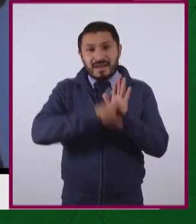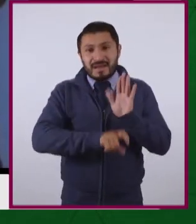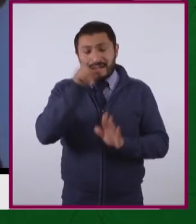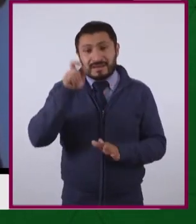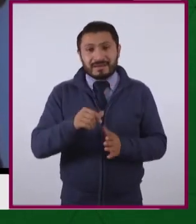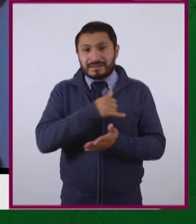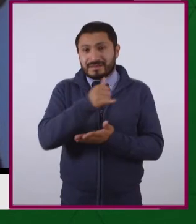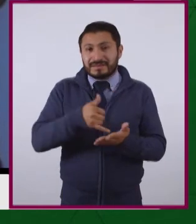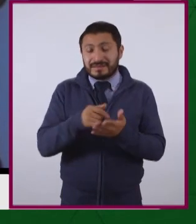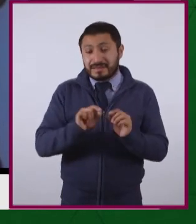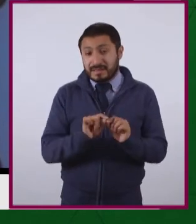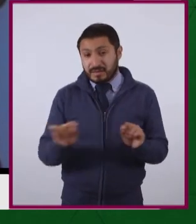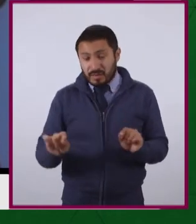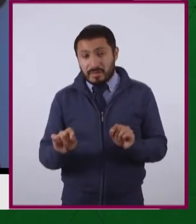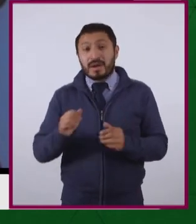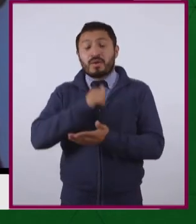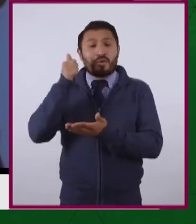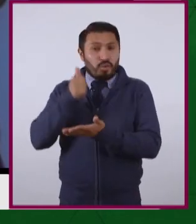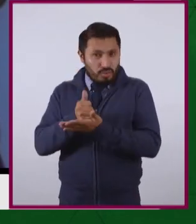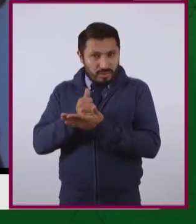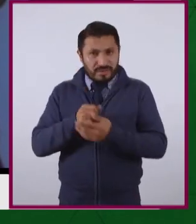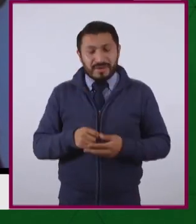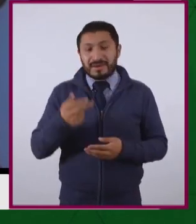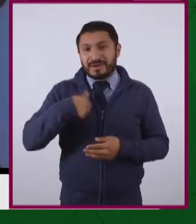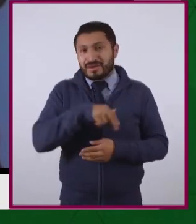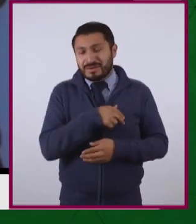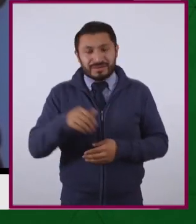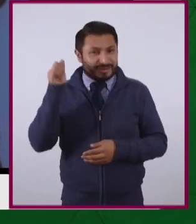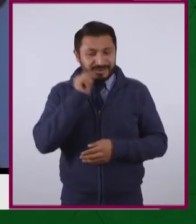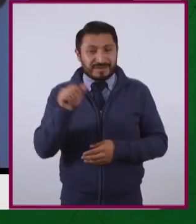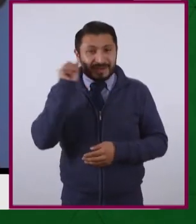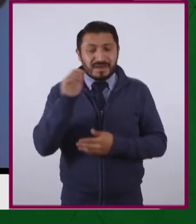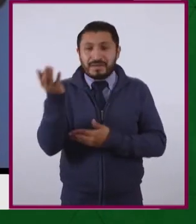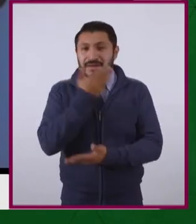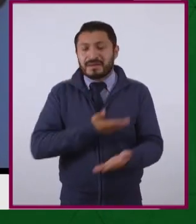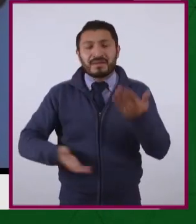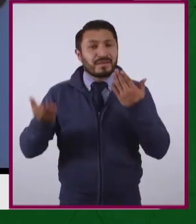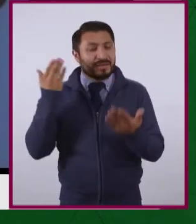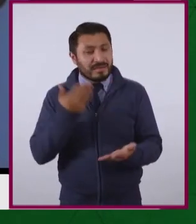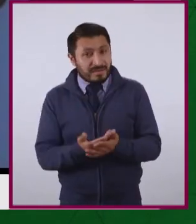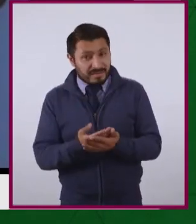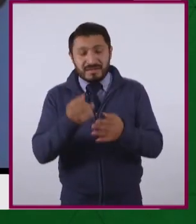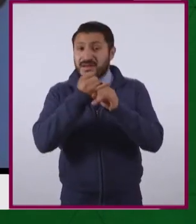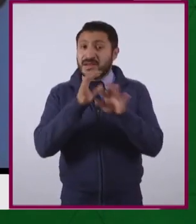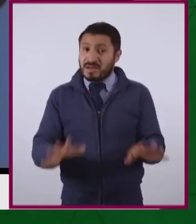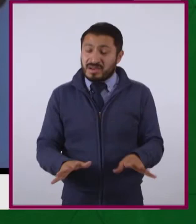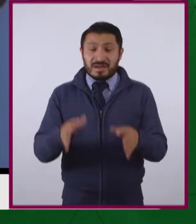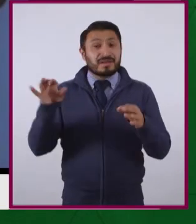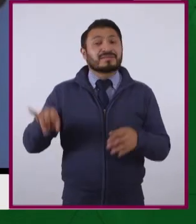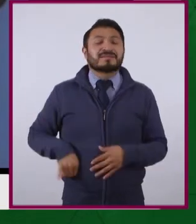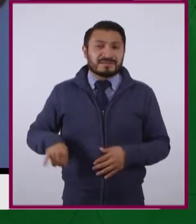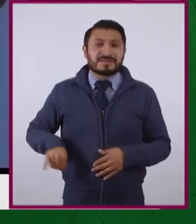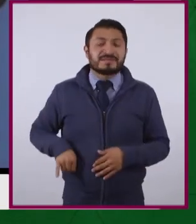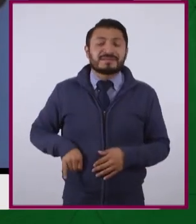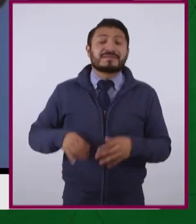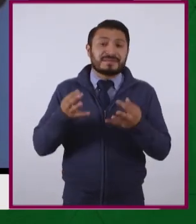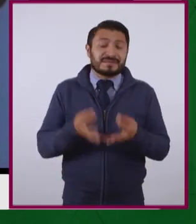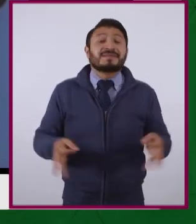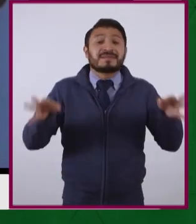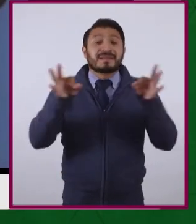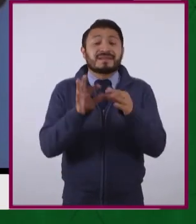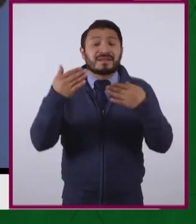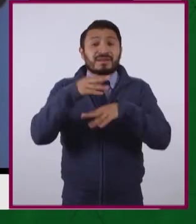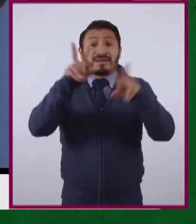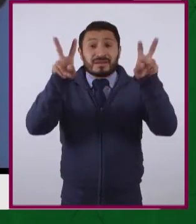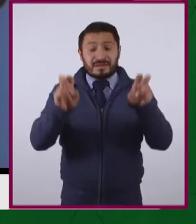como Isla_Urbana. Nosotros estamos todo el tiempo compartiendo ahí información interesante y relevante sobre